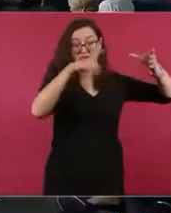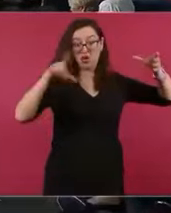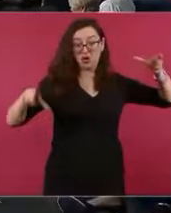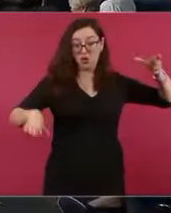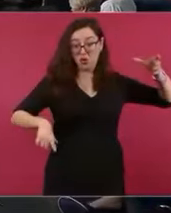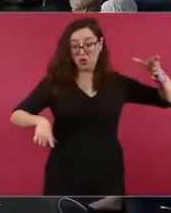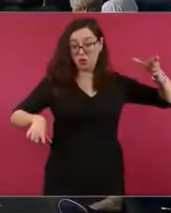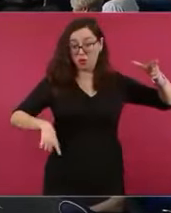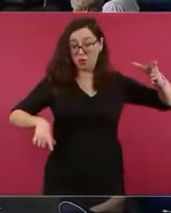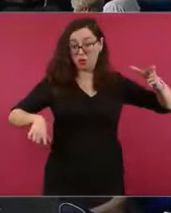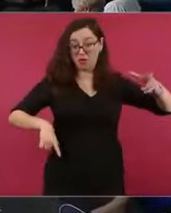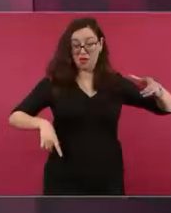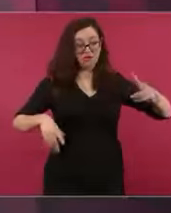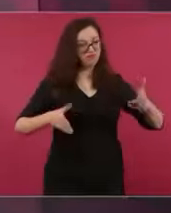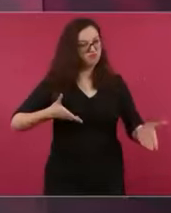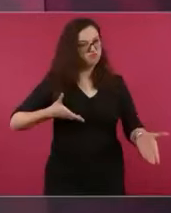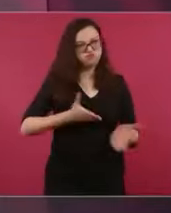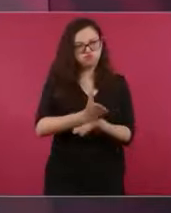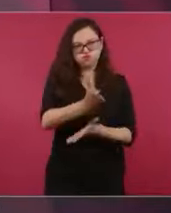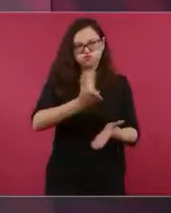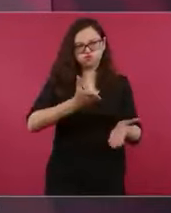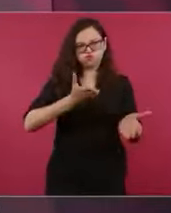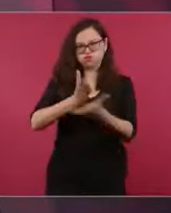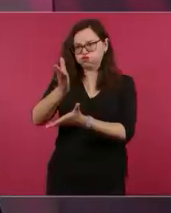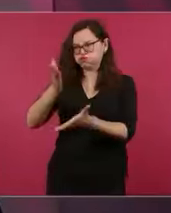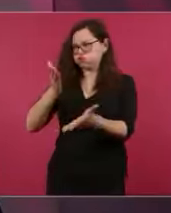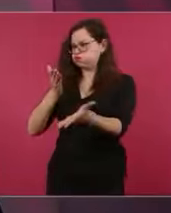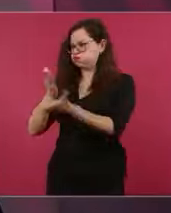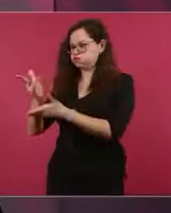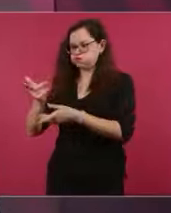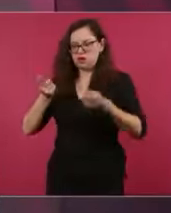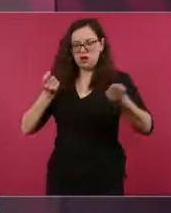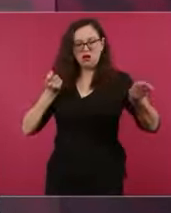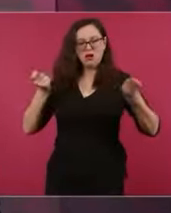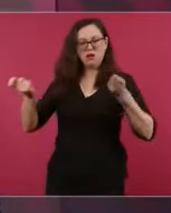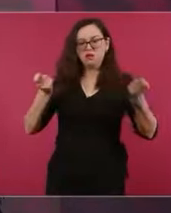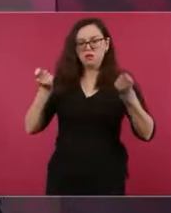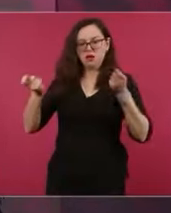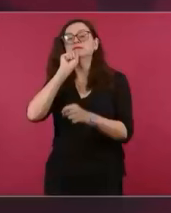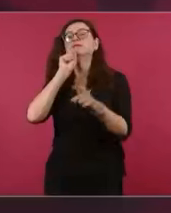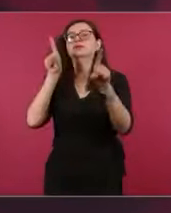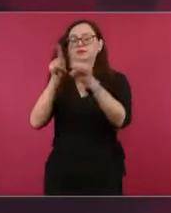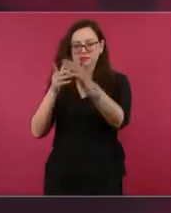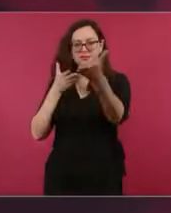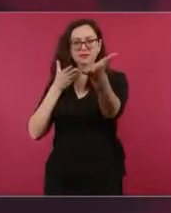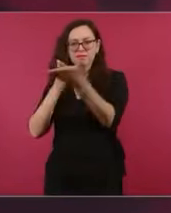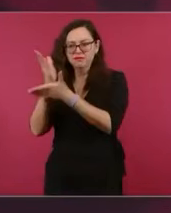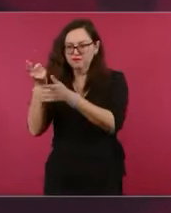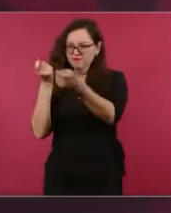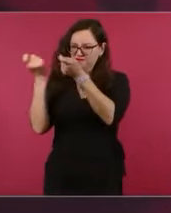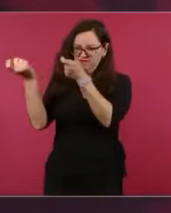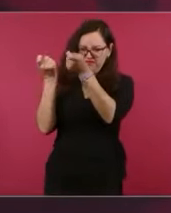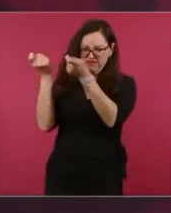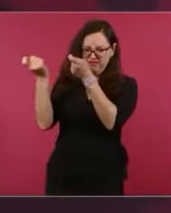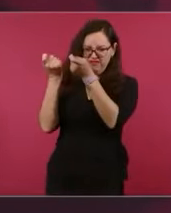controlar, a subordinar, a supeditar el Poder Judicial